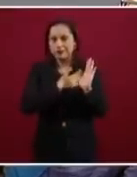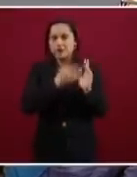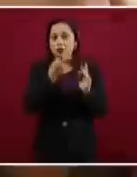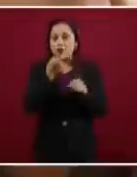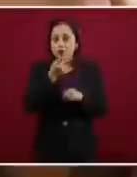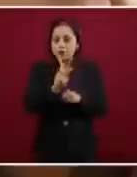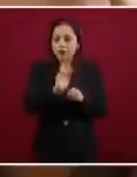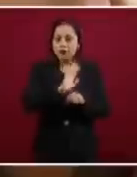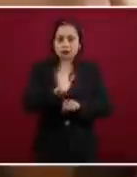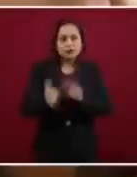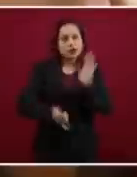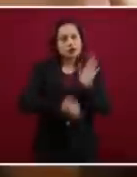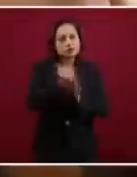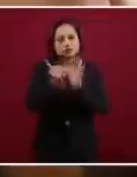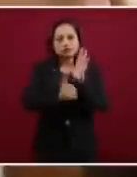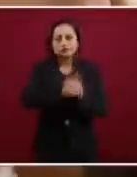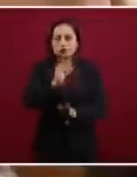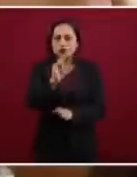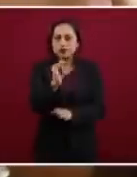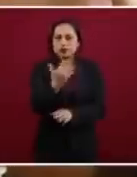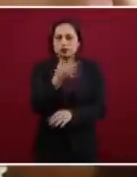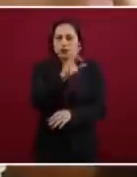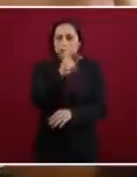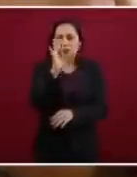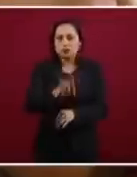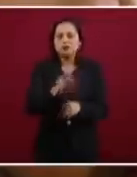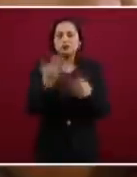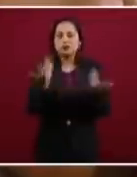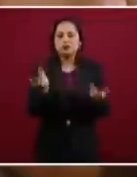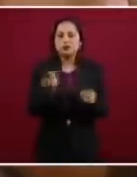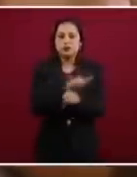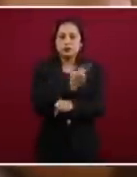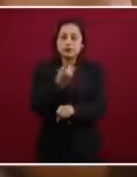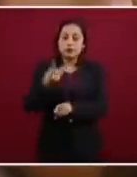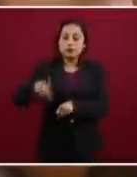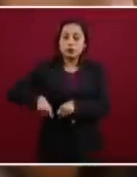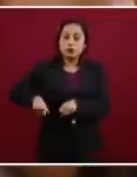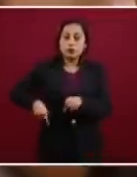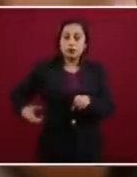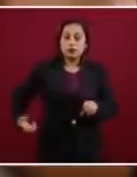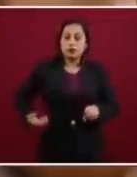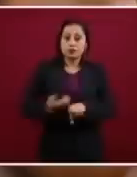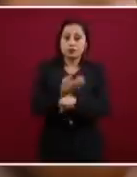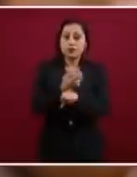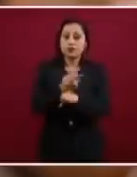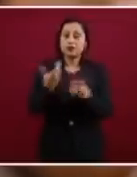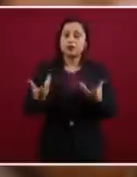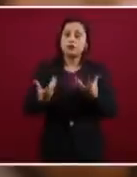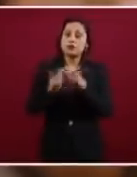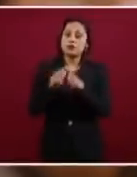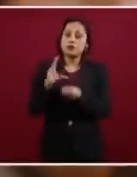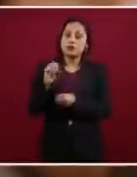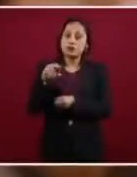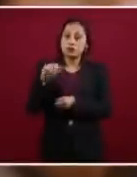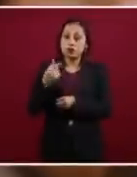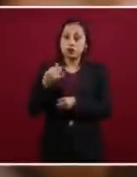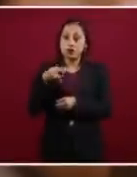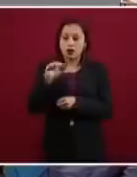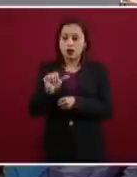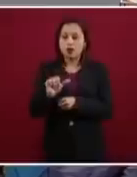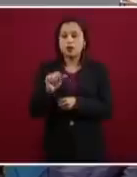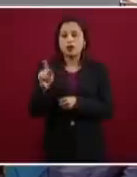avance cuando las autoridades estatales el gobierno estatal a través de la conagua de la cea diego de la